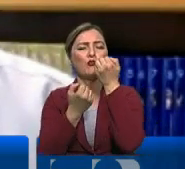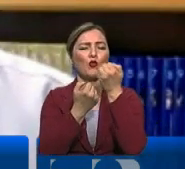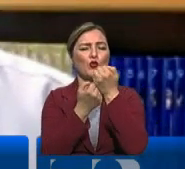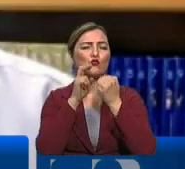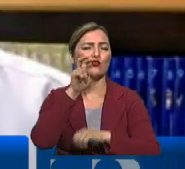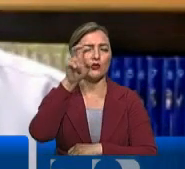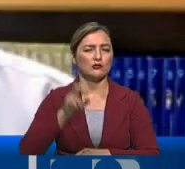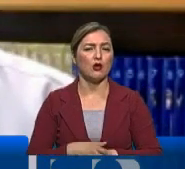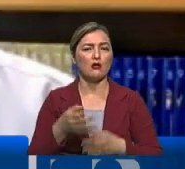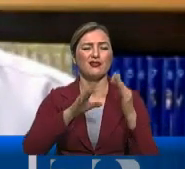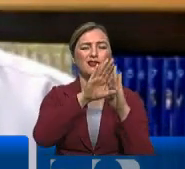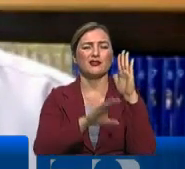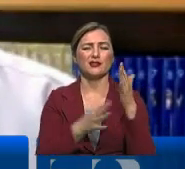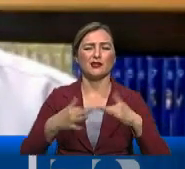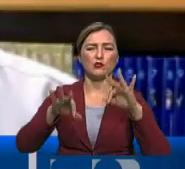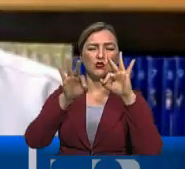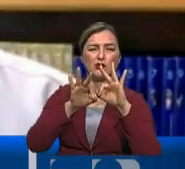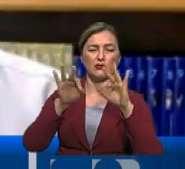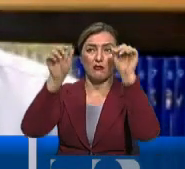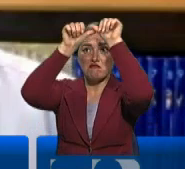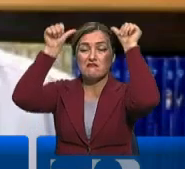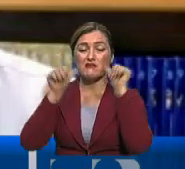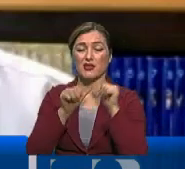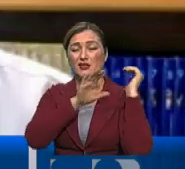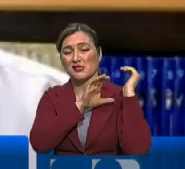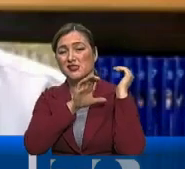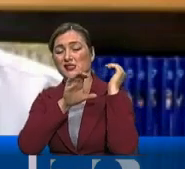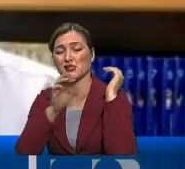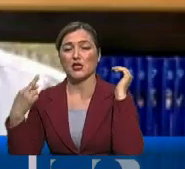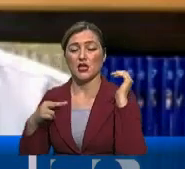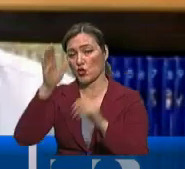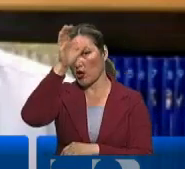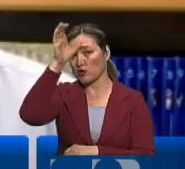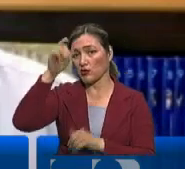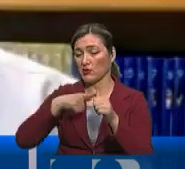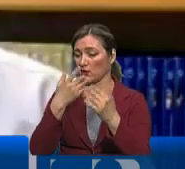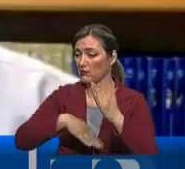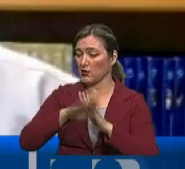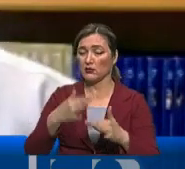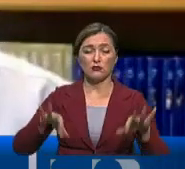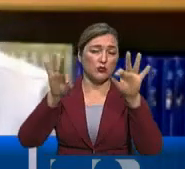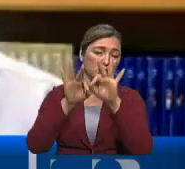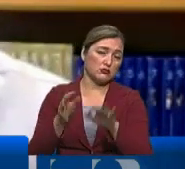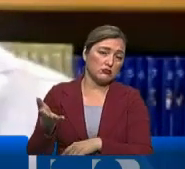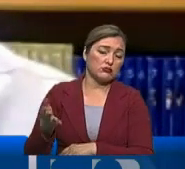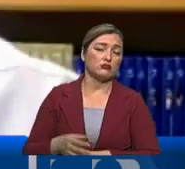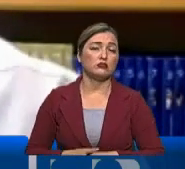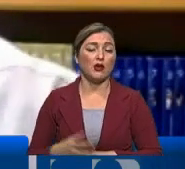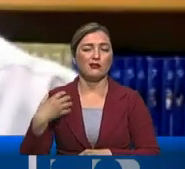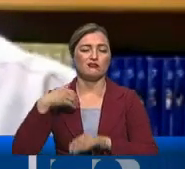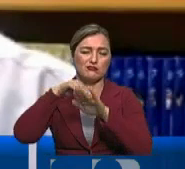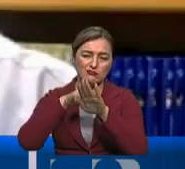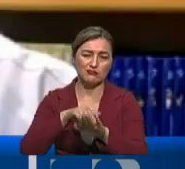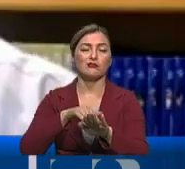importancia que tiene la Virgen del Cisne principalmente para la religión católica. Lo único que hace es